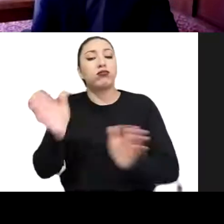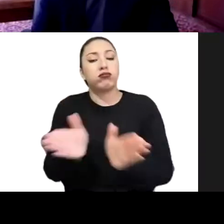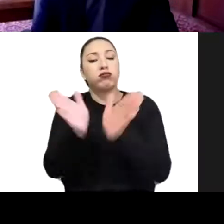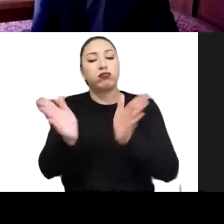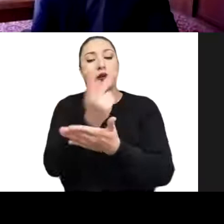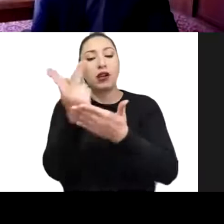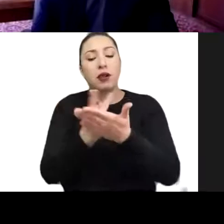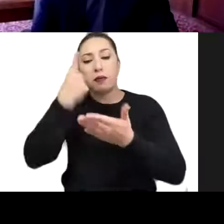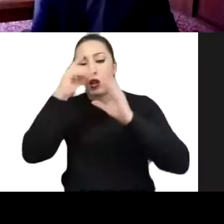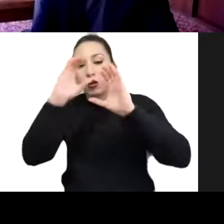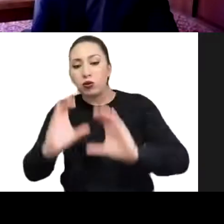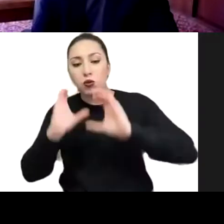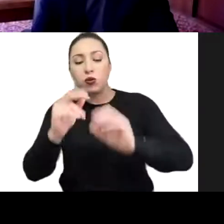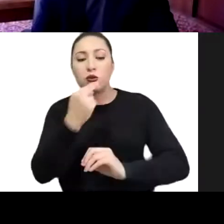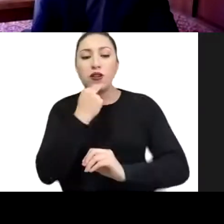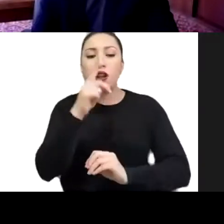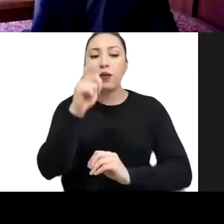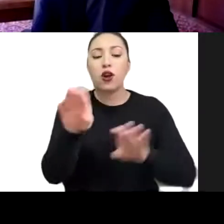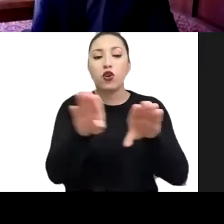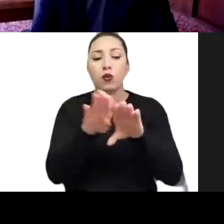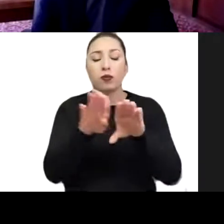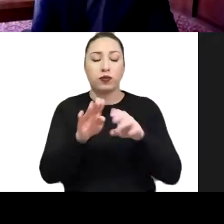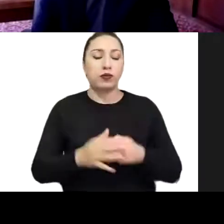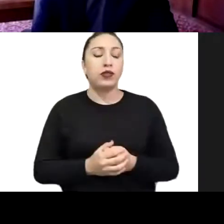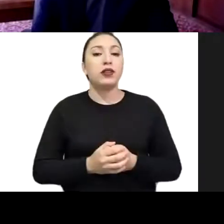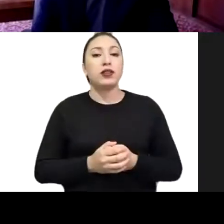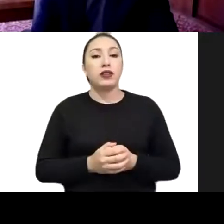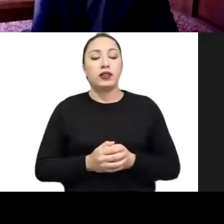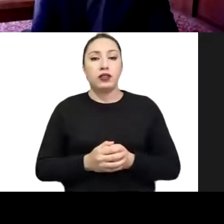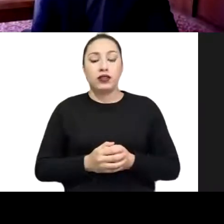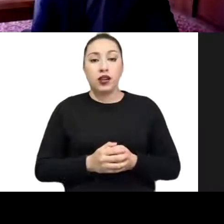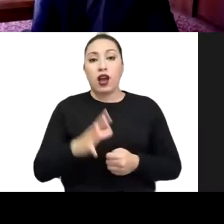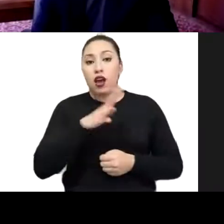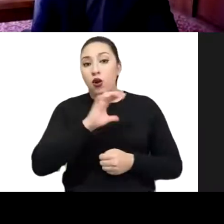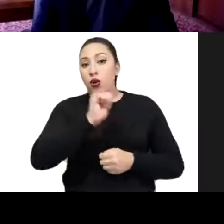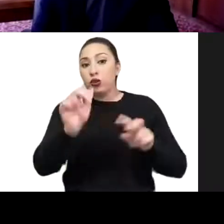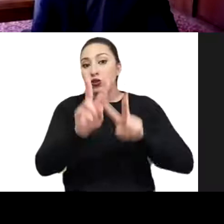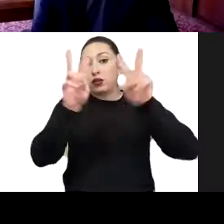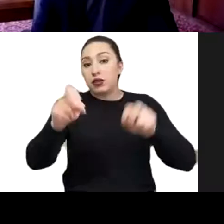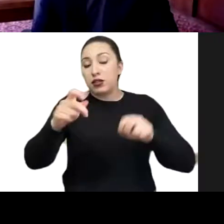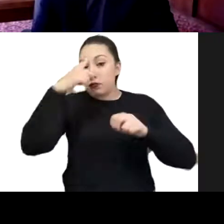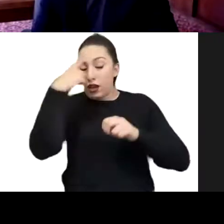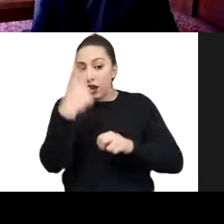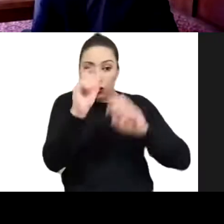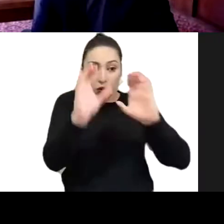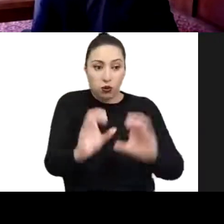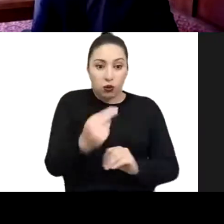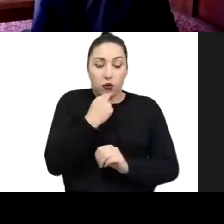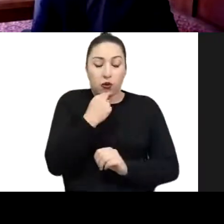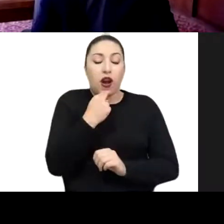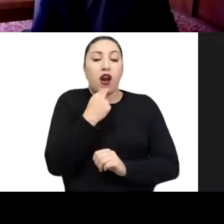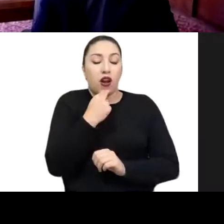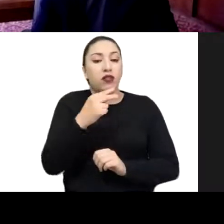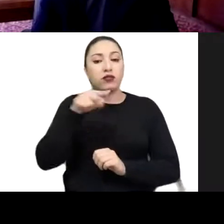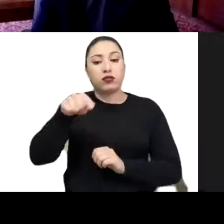Gestión de los Recursos Hídricos. Asimismo, y finalmente, temas de nuevos modelos de gestión del agua que la iniciativa contempla, que son